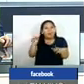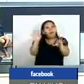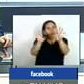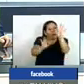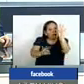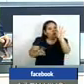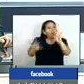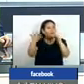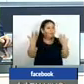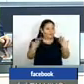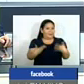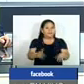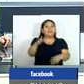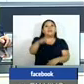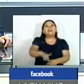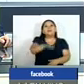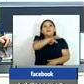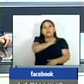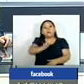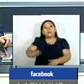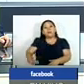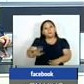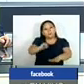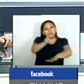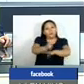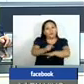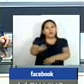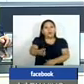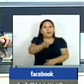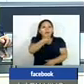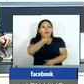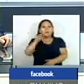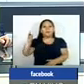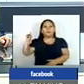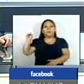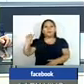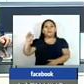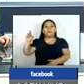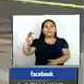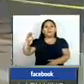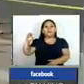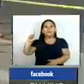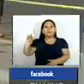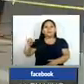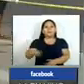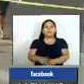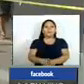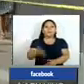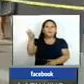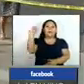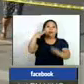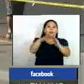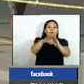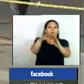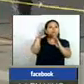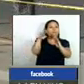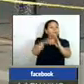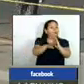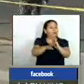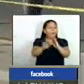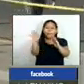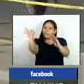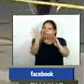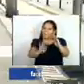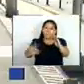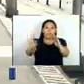de estas medidas ya habían sido aplicadas en El Salvador. Marcela Rivera tiene más datos. La cuarentena parece ser la medida más